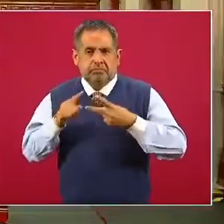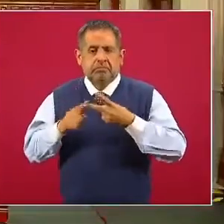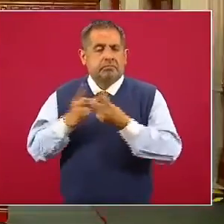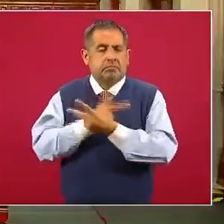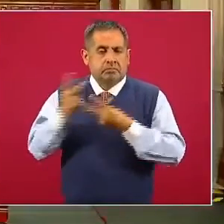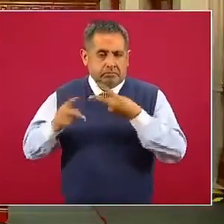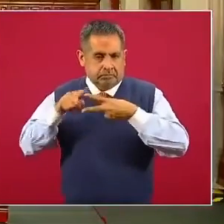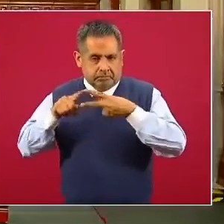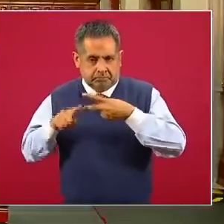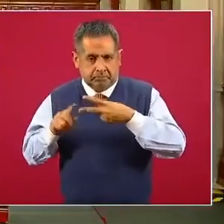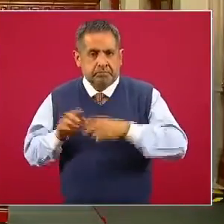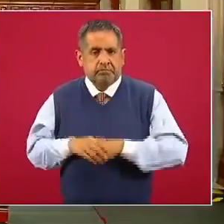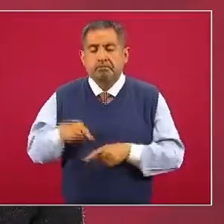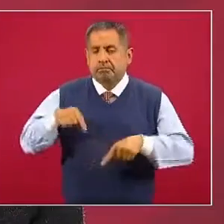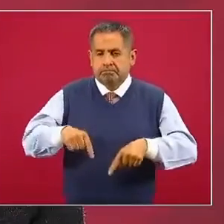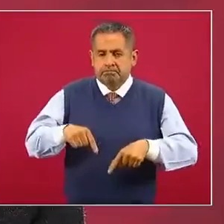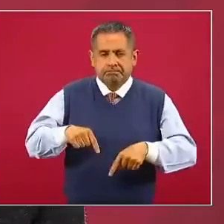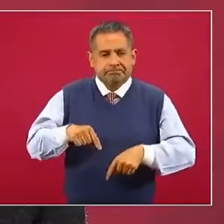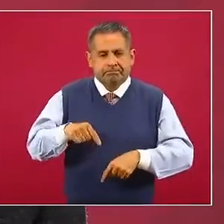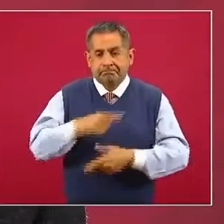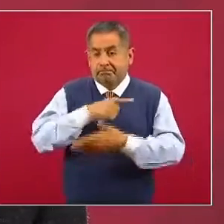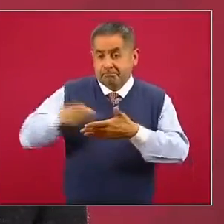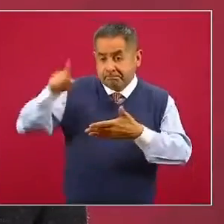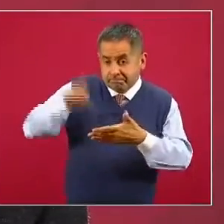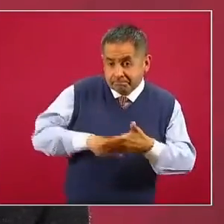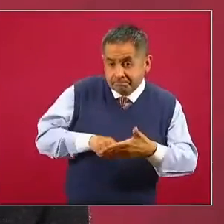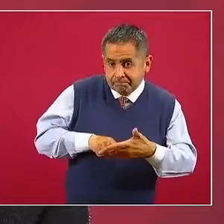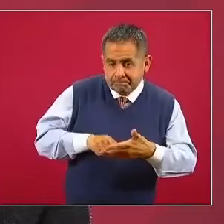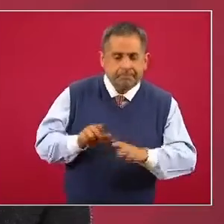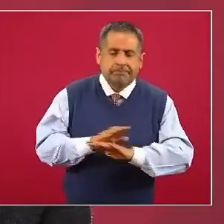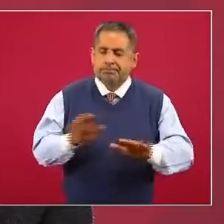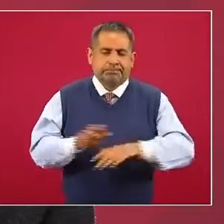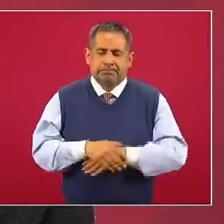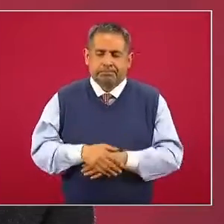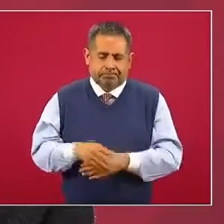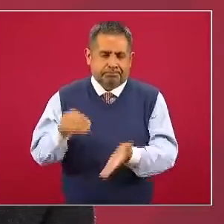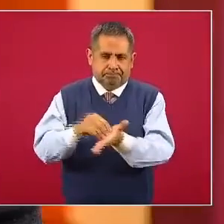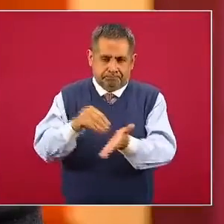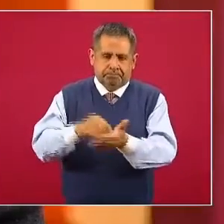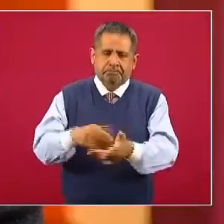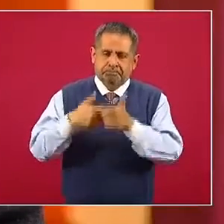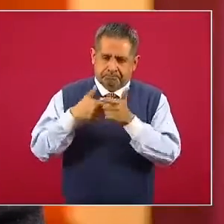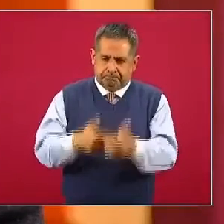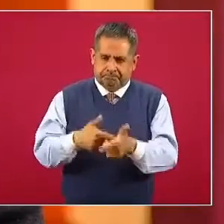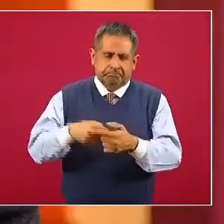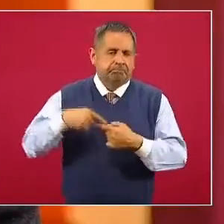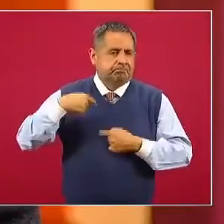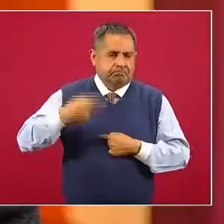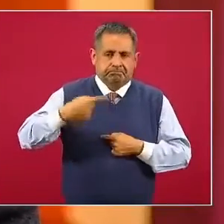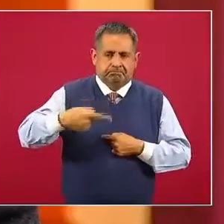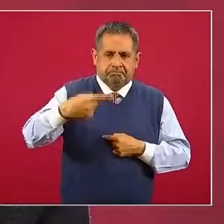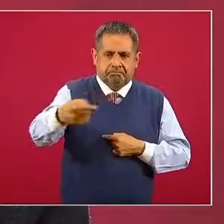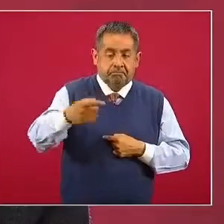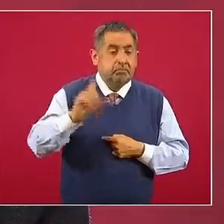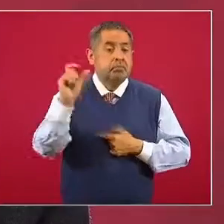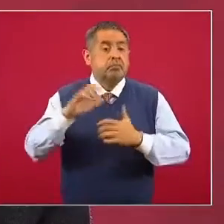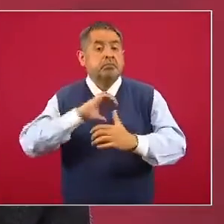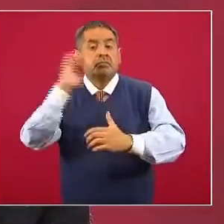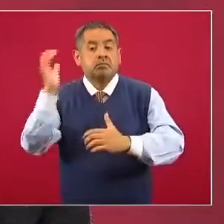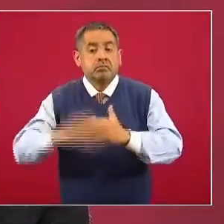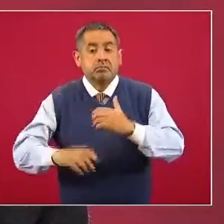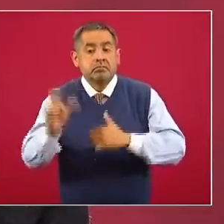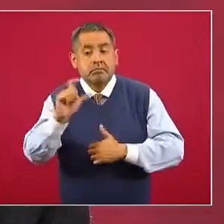sociales. Esta no, esta todavía no estimamos que haya cumplido su ciclo, no sabemos cuándo va a